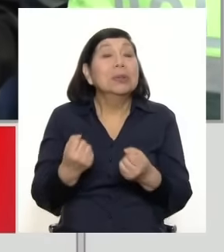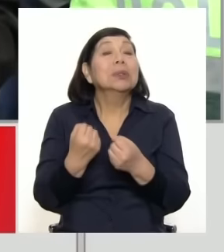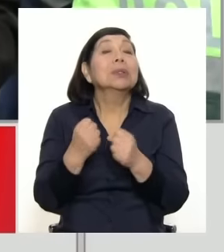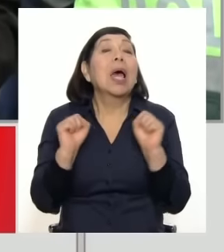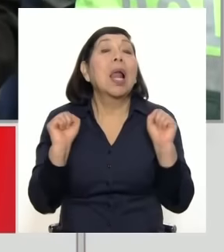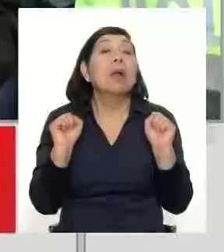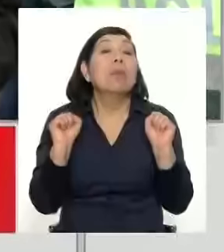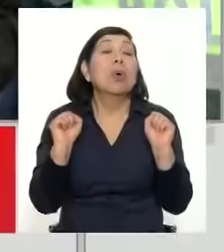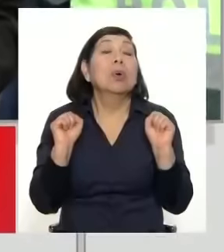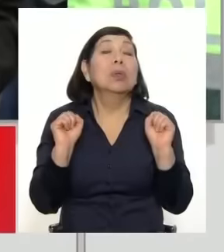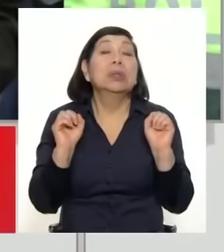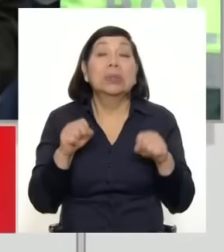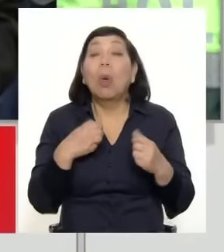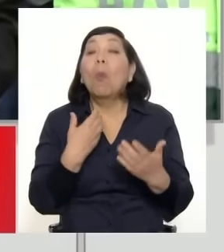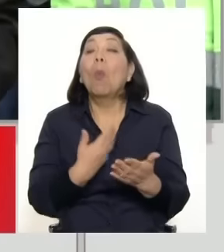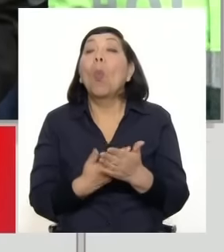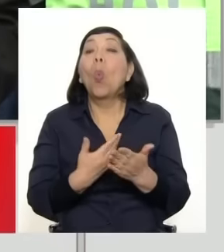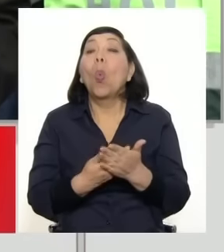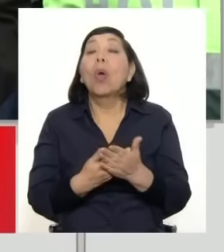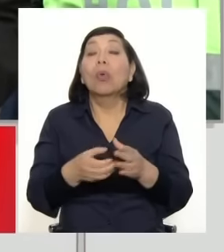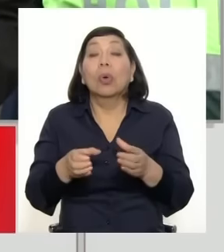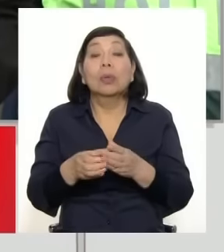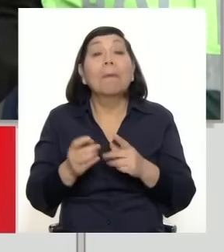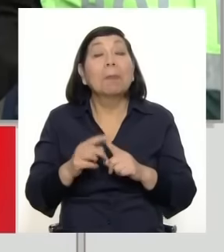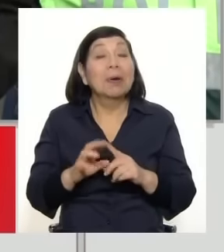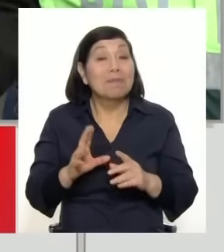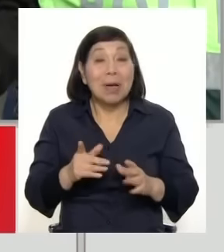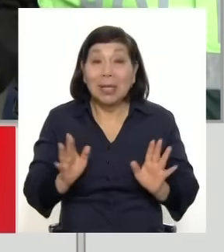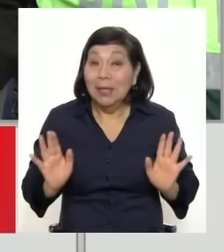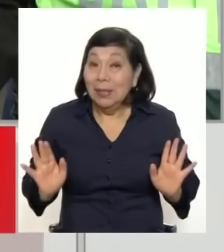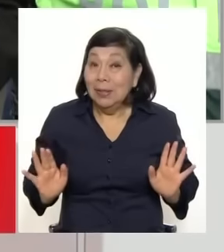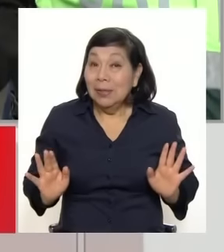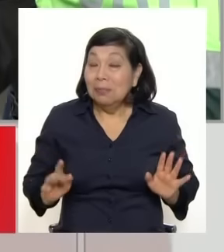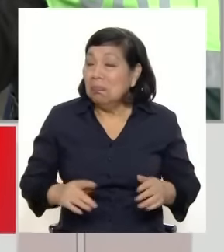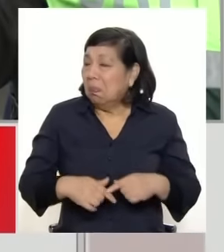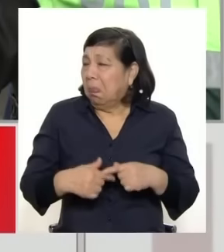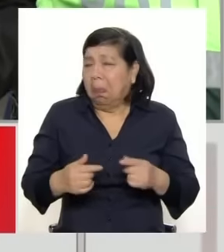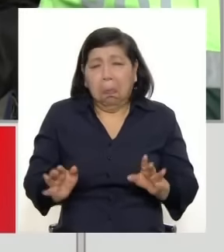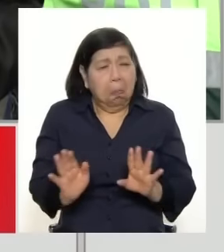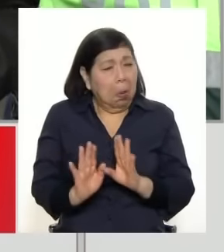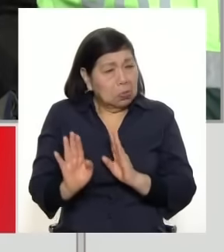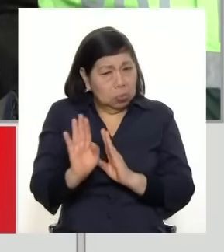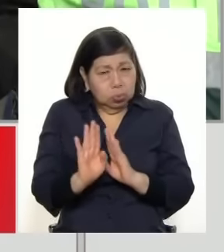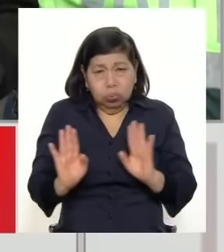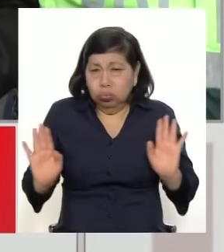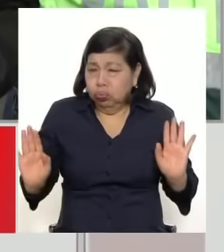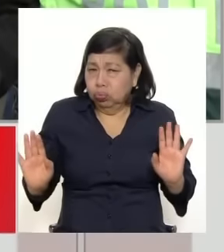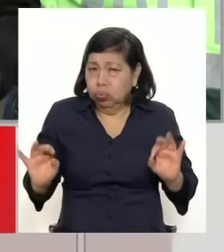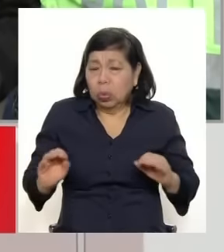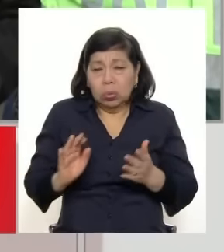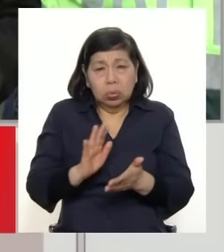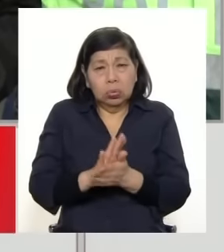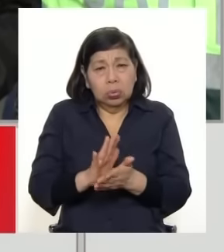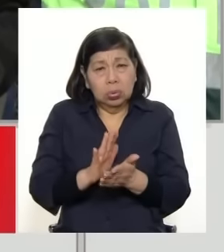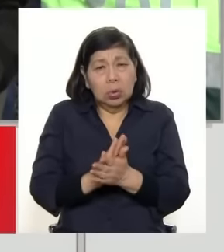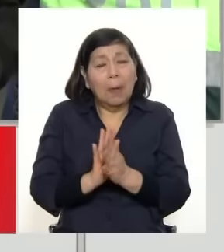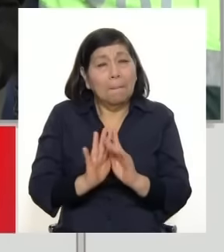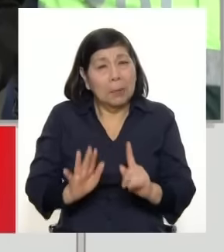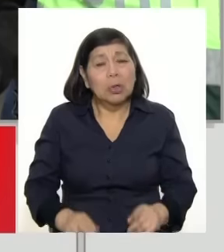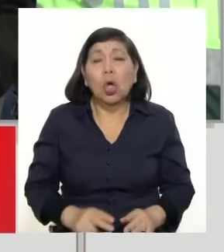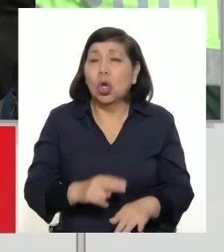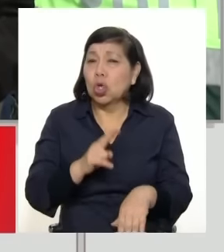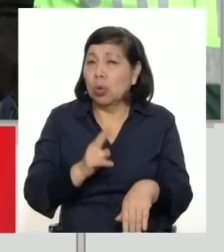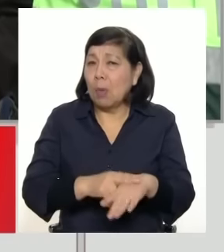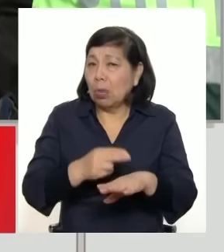que existan evidencias de la comisión de un acto delictivo. Por lo demás, garantizamos también la tranquilidad y el